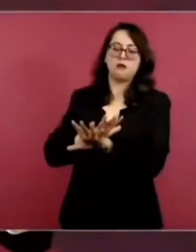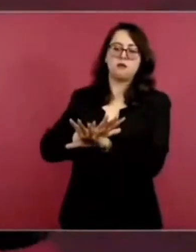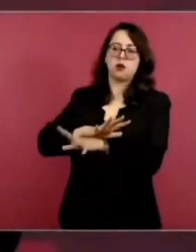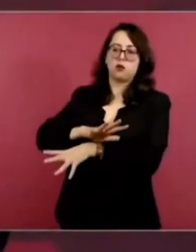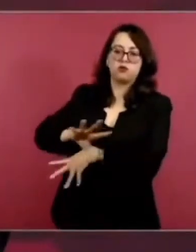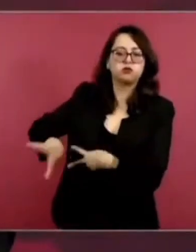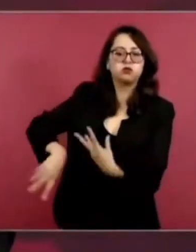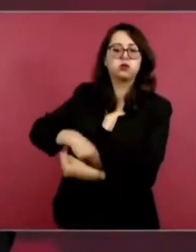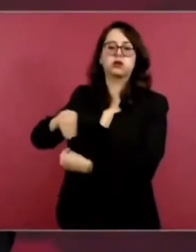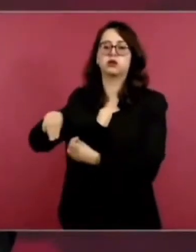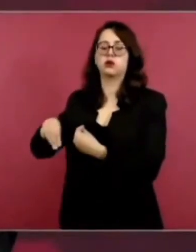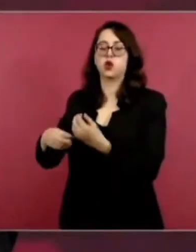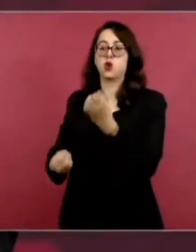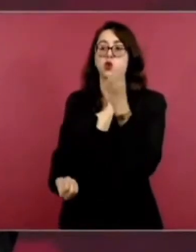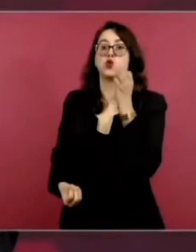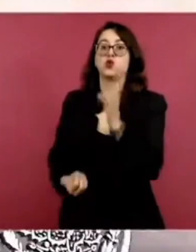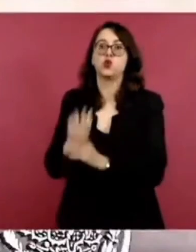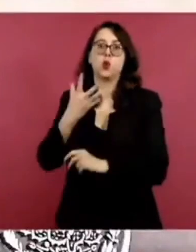reformarlos.